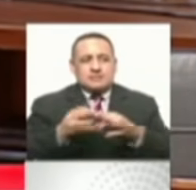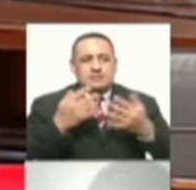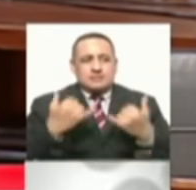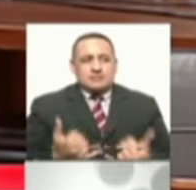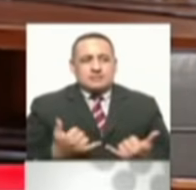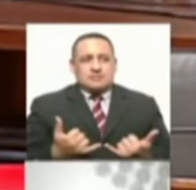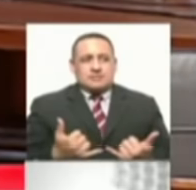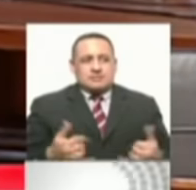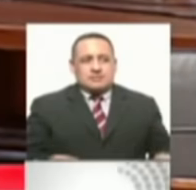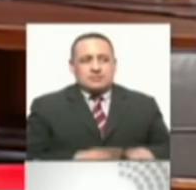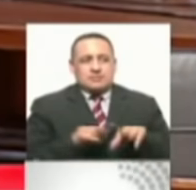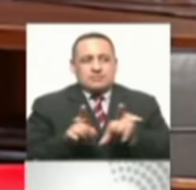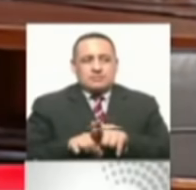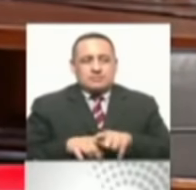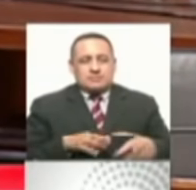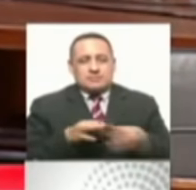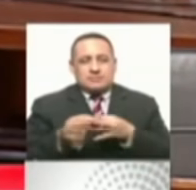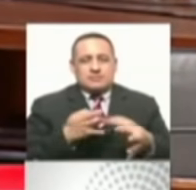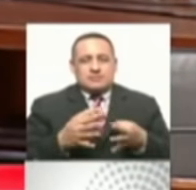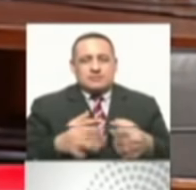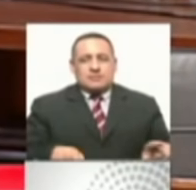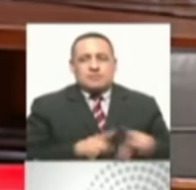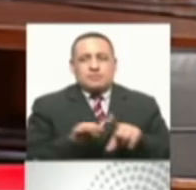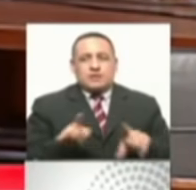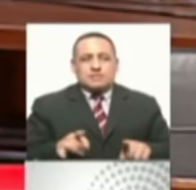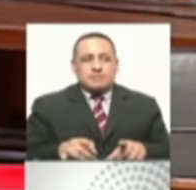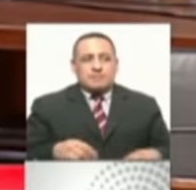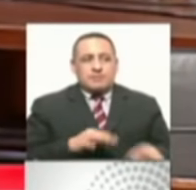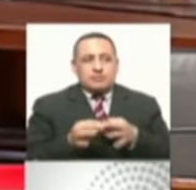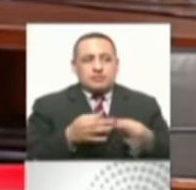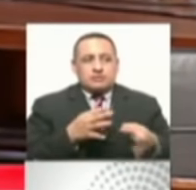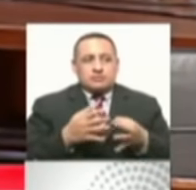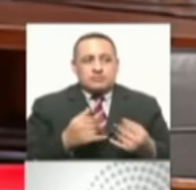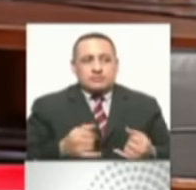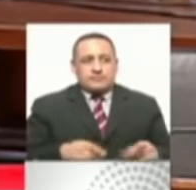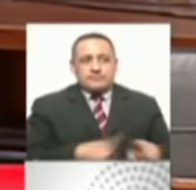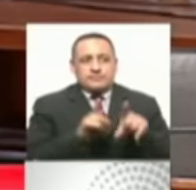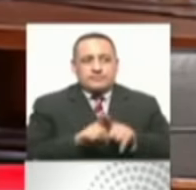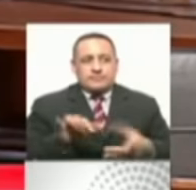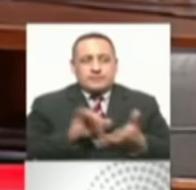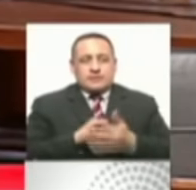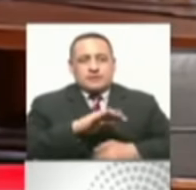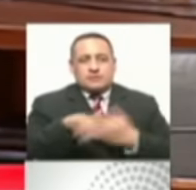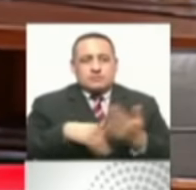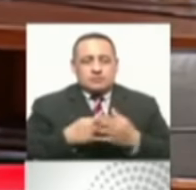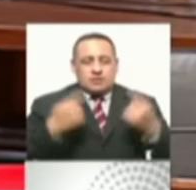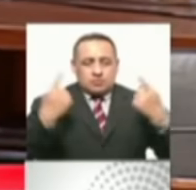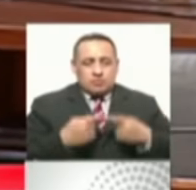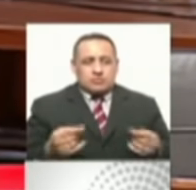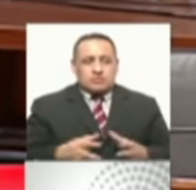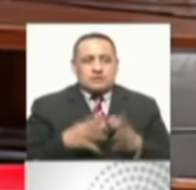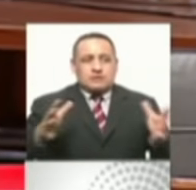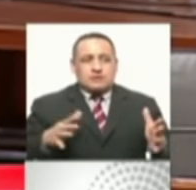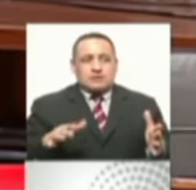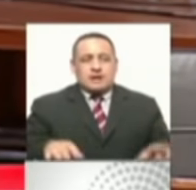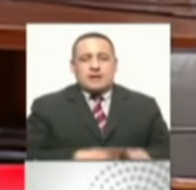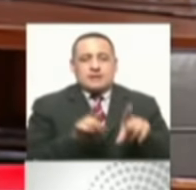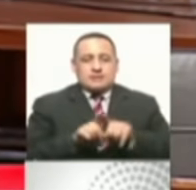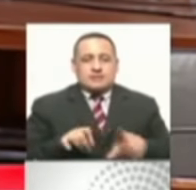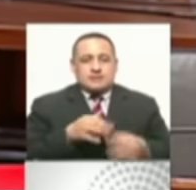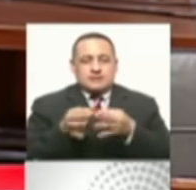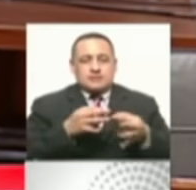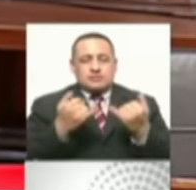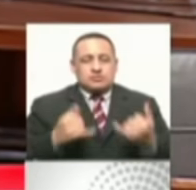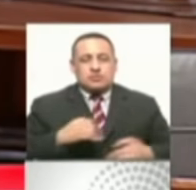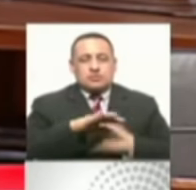más un anuncio, sino que está circulando una moción de censura contra el señor Maraví luego de haberse